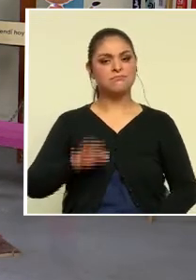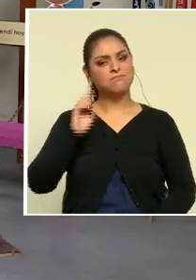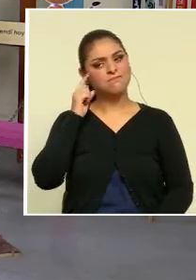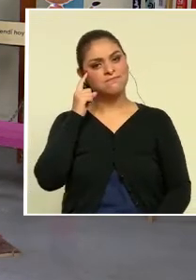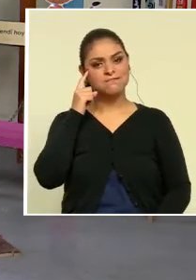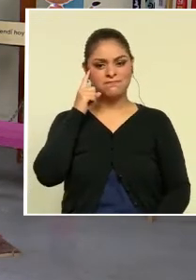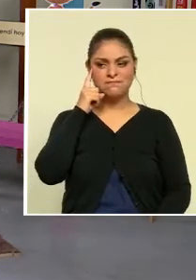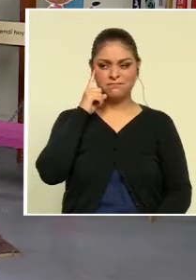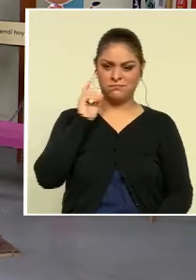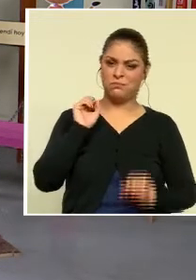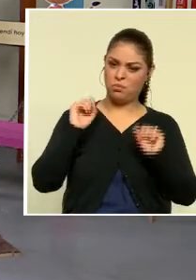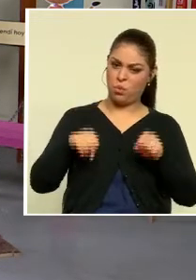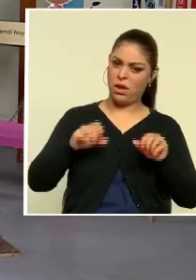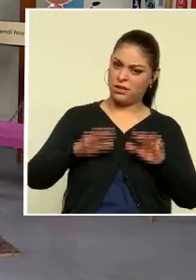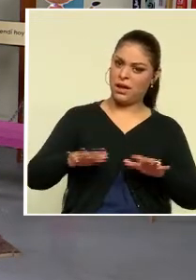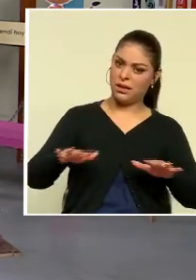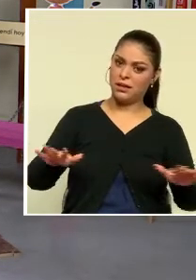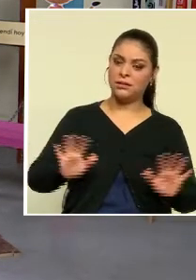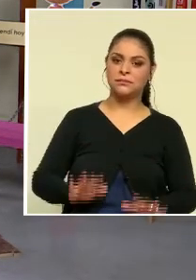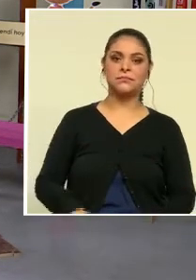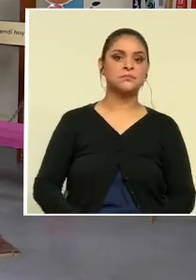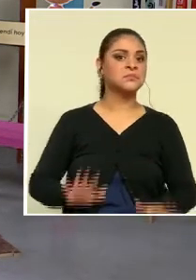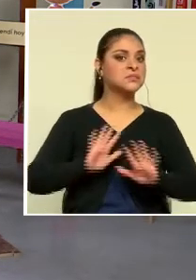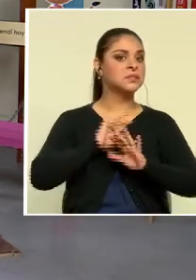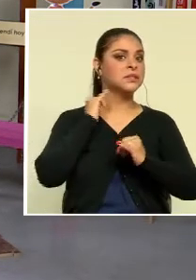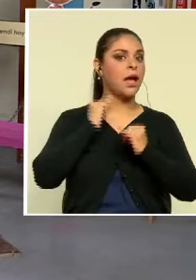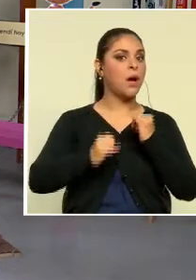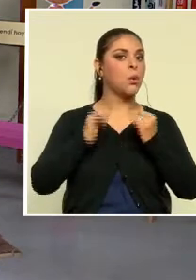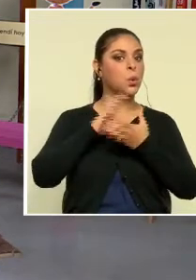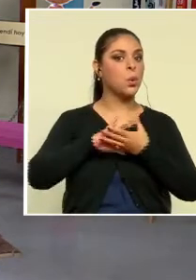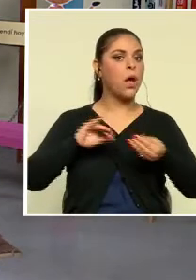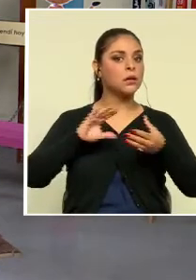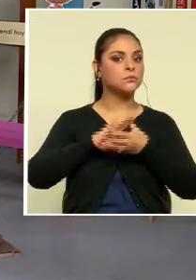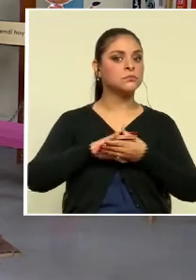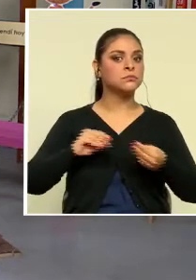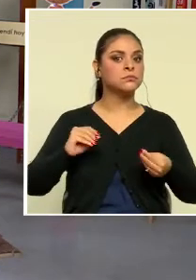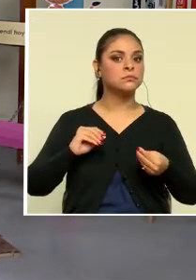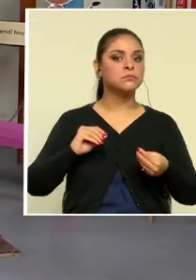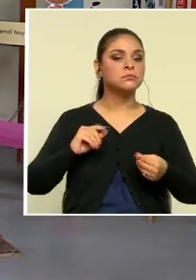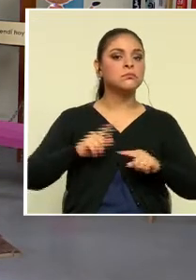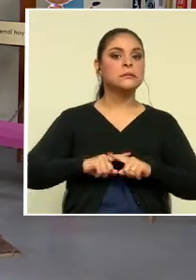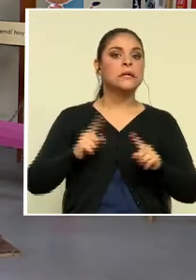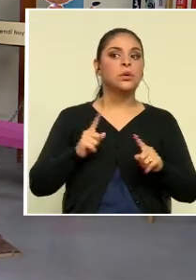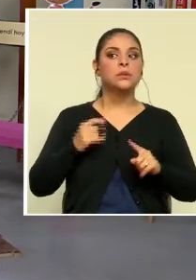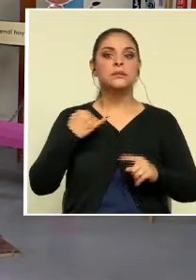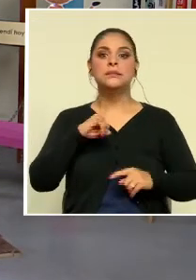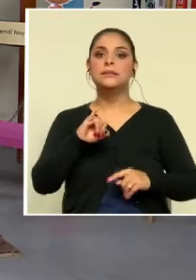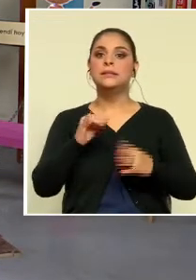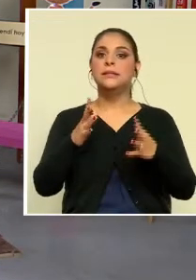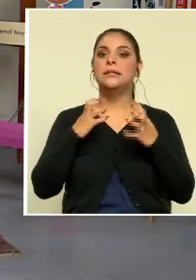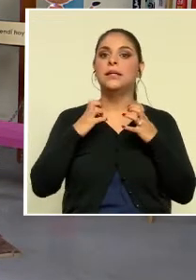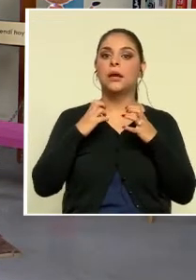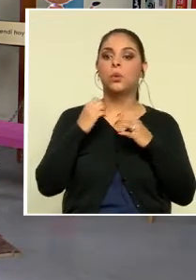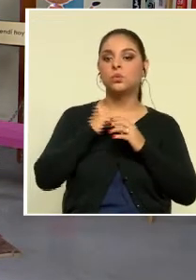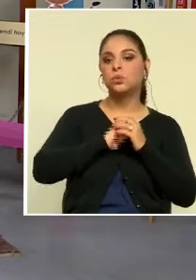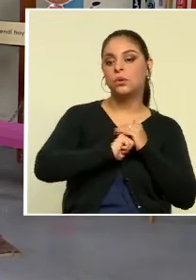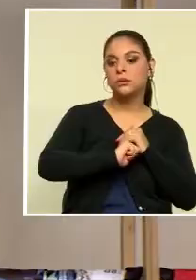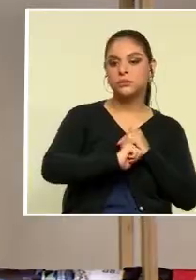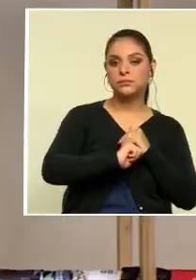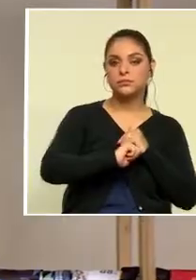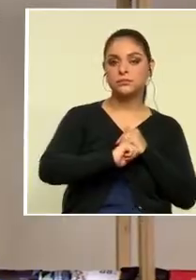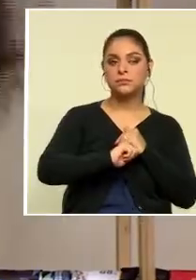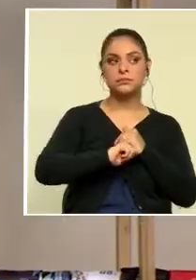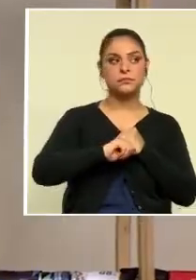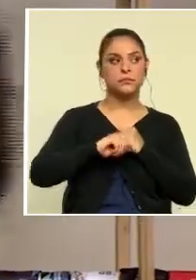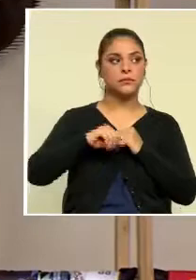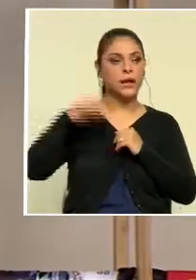tranquilas y ni siquiera esconderse por algún otro lado soñar con mi